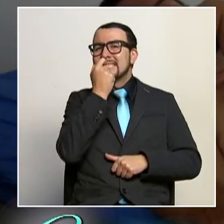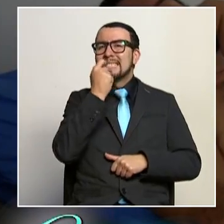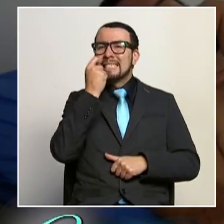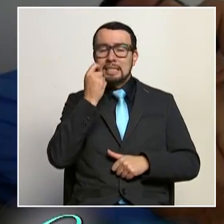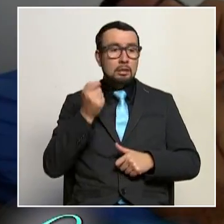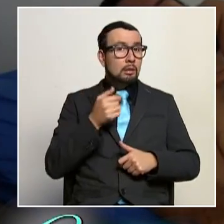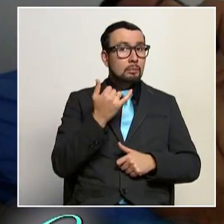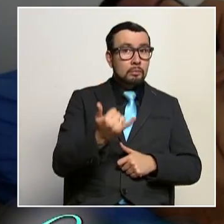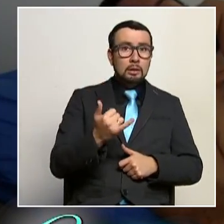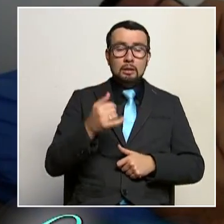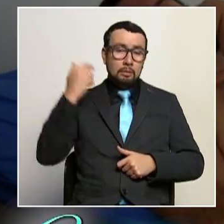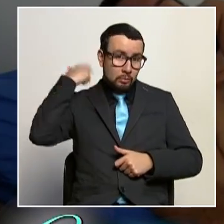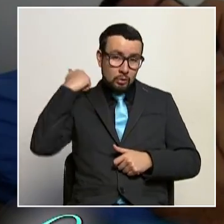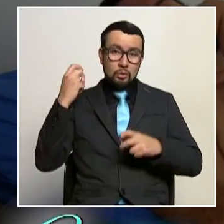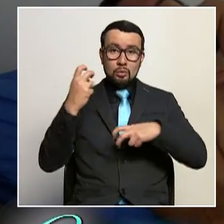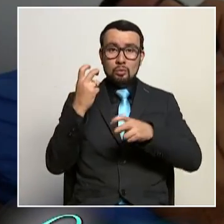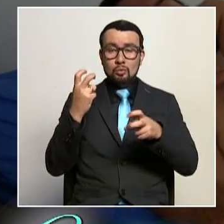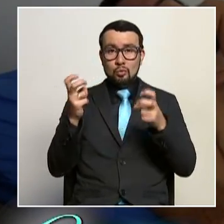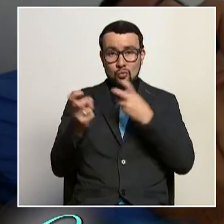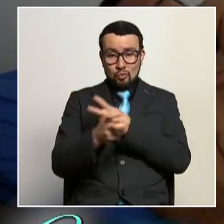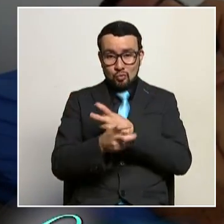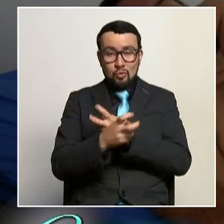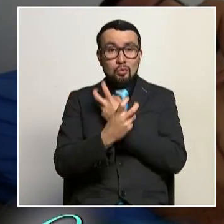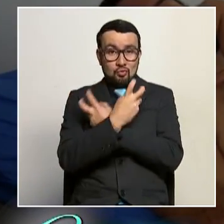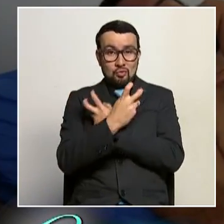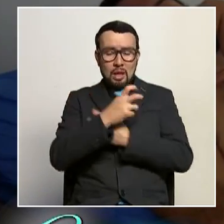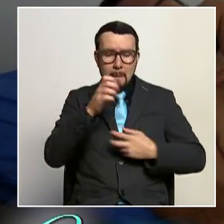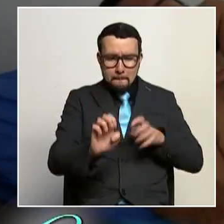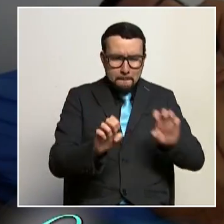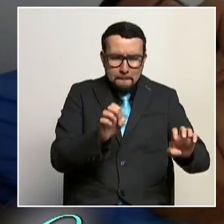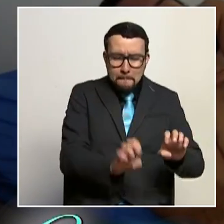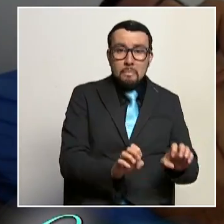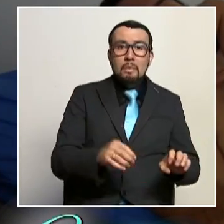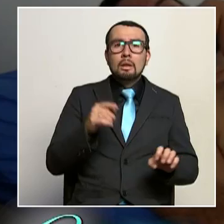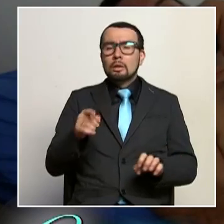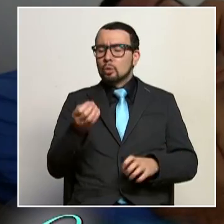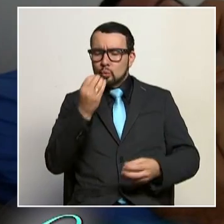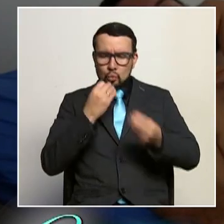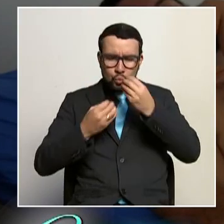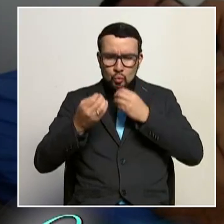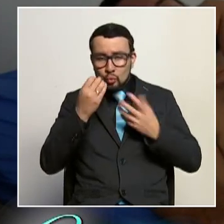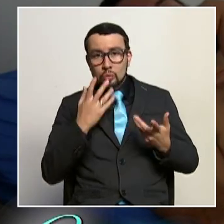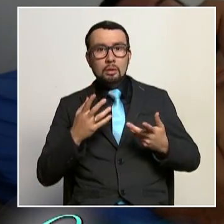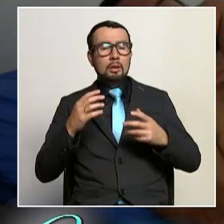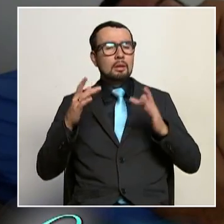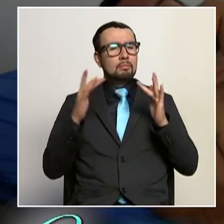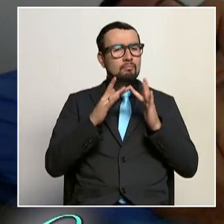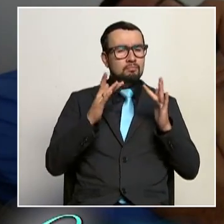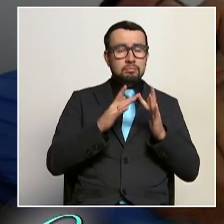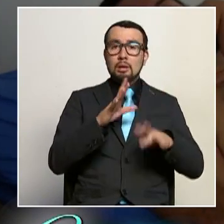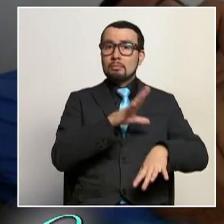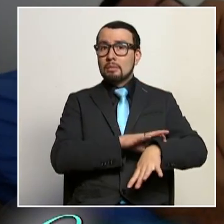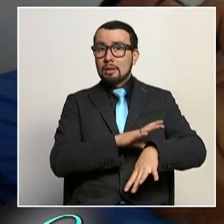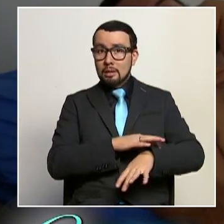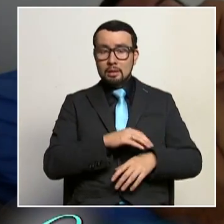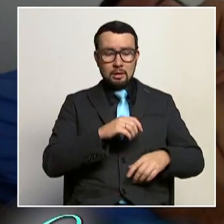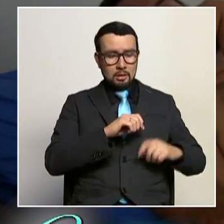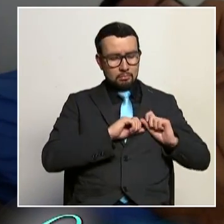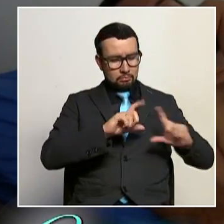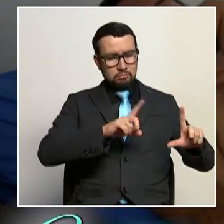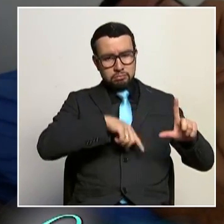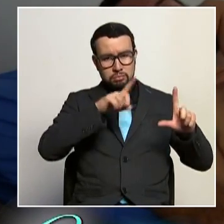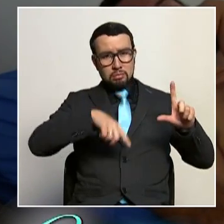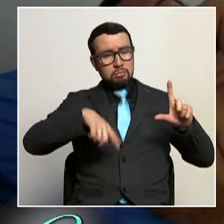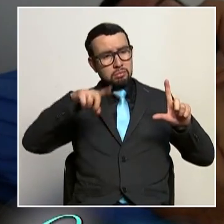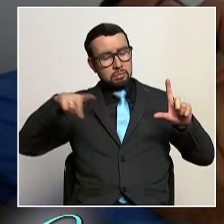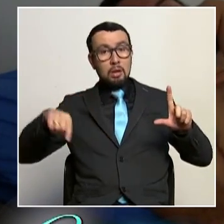por quiropraxia, por todo el manejo de psicoterapia, nutrición, consulta médica, electrocardiograma. ¿Ustedes no creen que el cuerpo